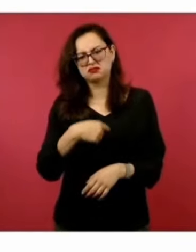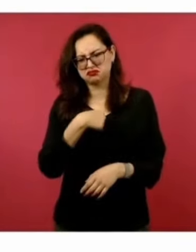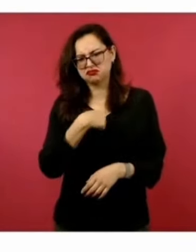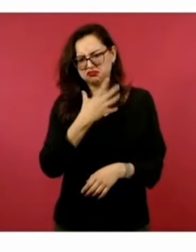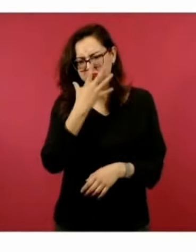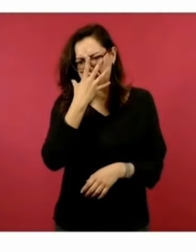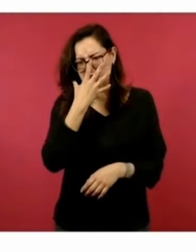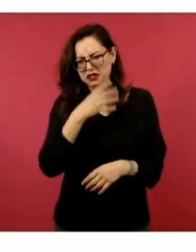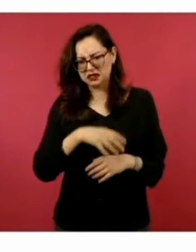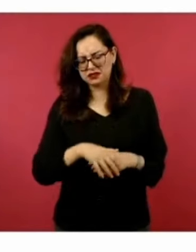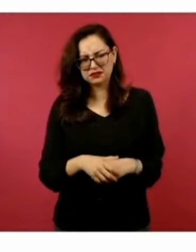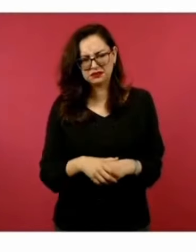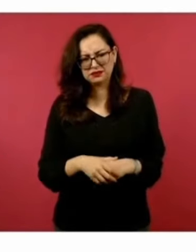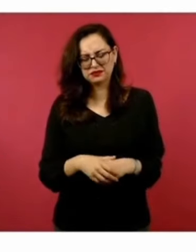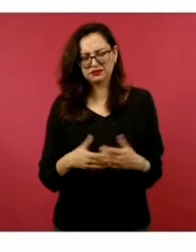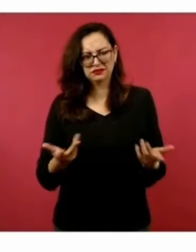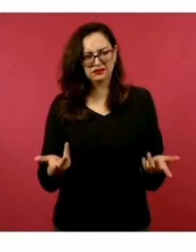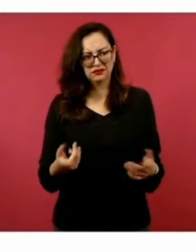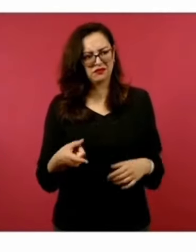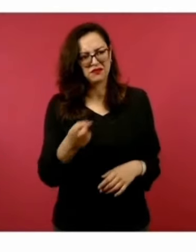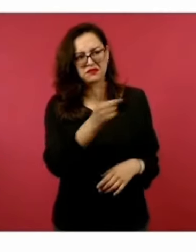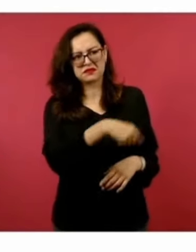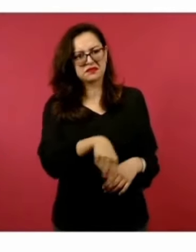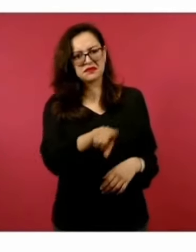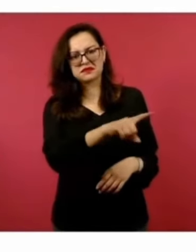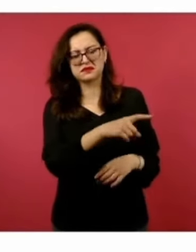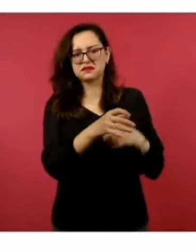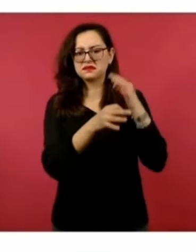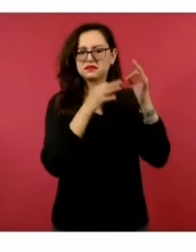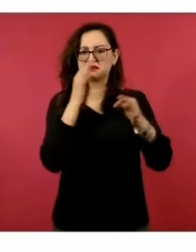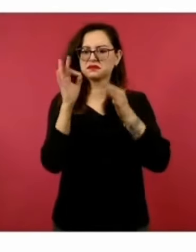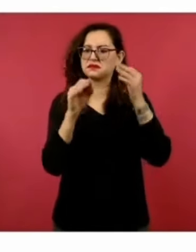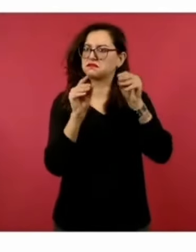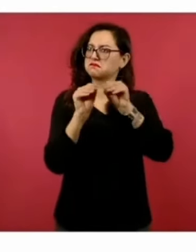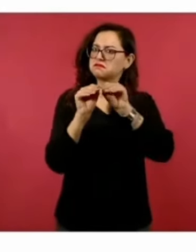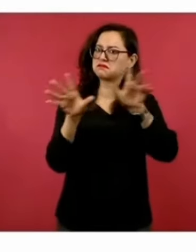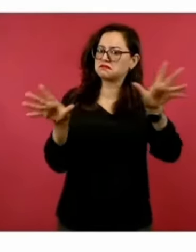pena porque es como estarnos